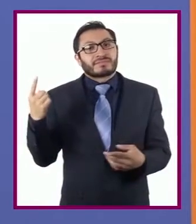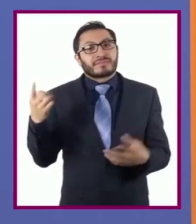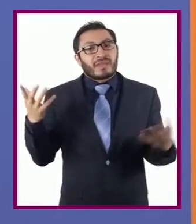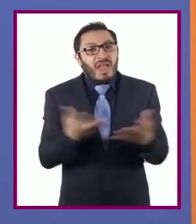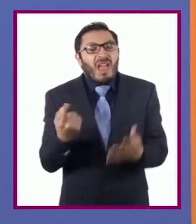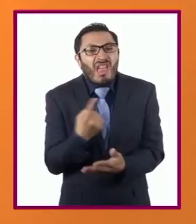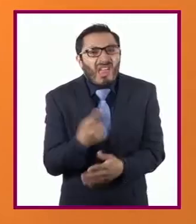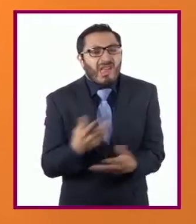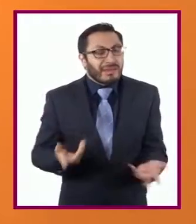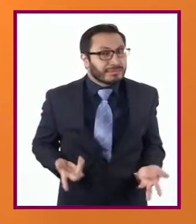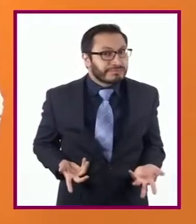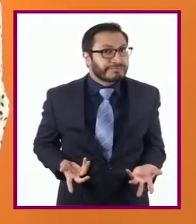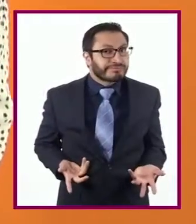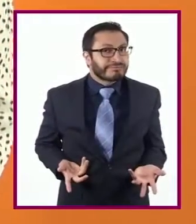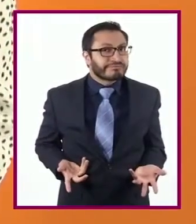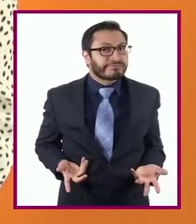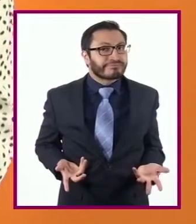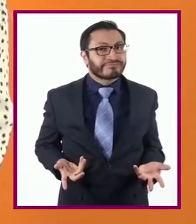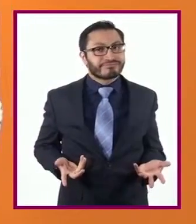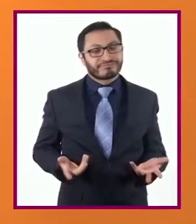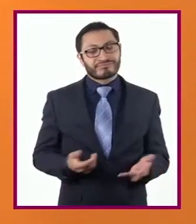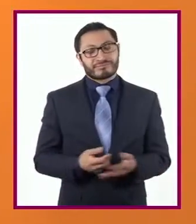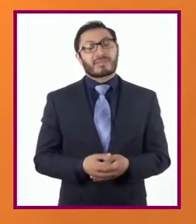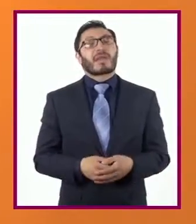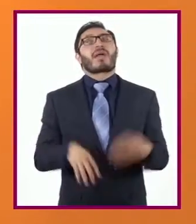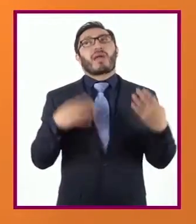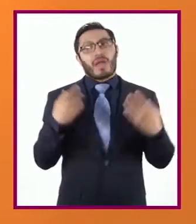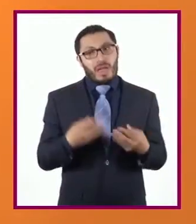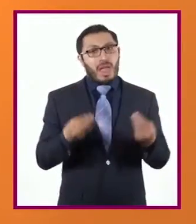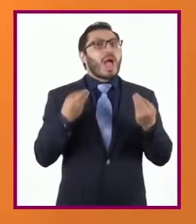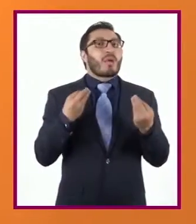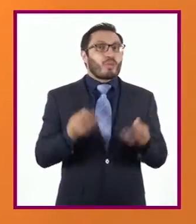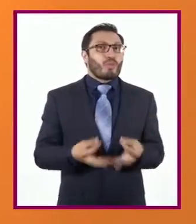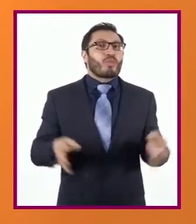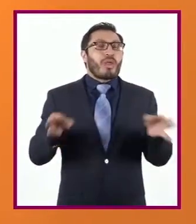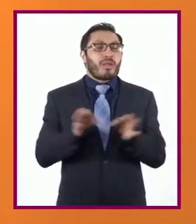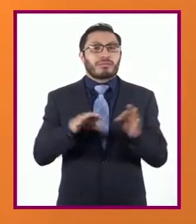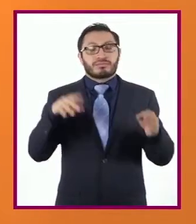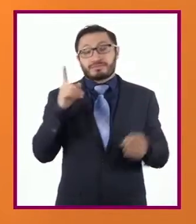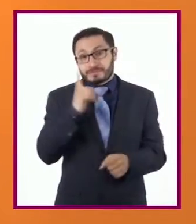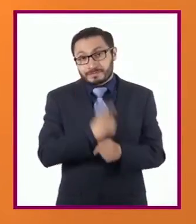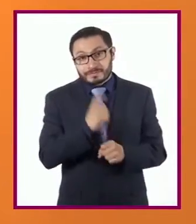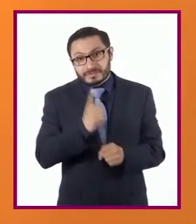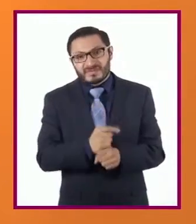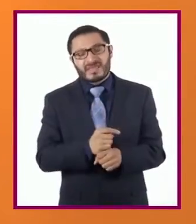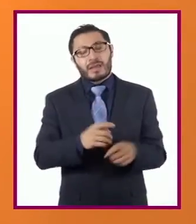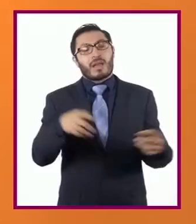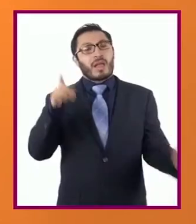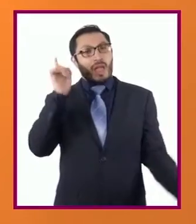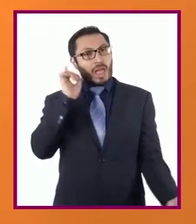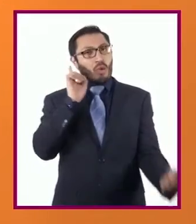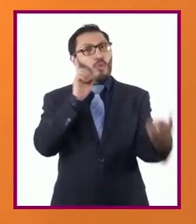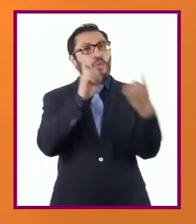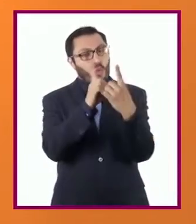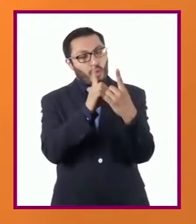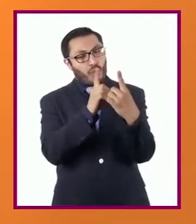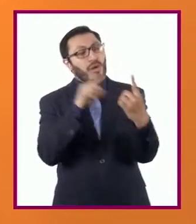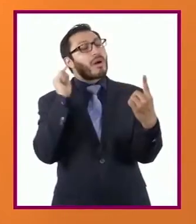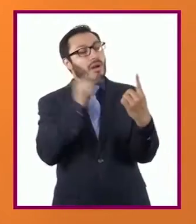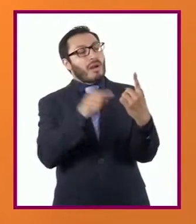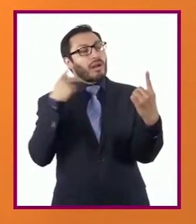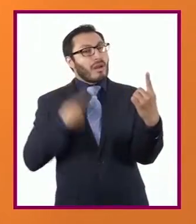caso? En este caso es importante acercarse primero a alguna persona que se dedique